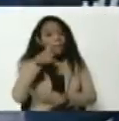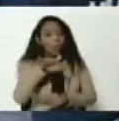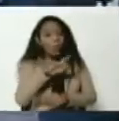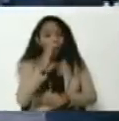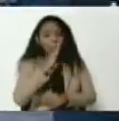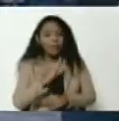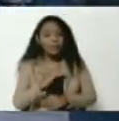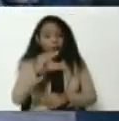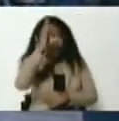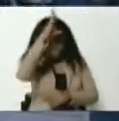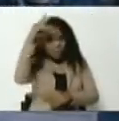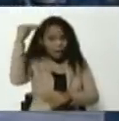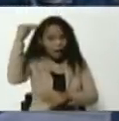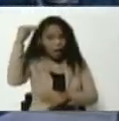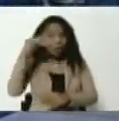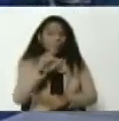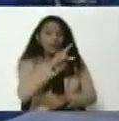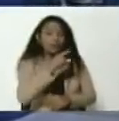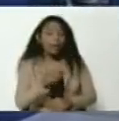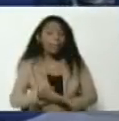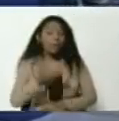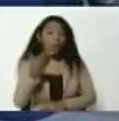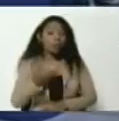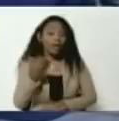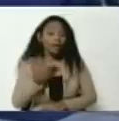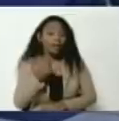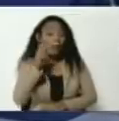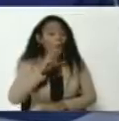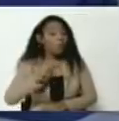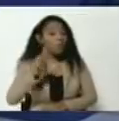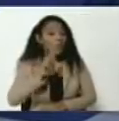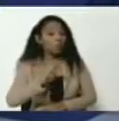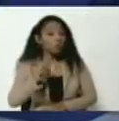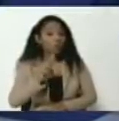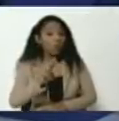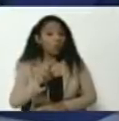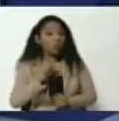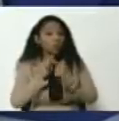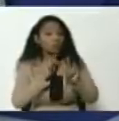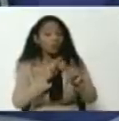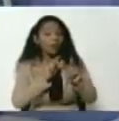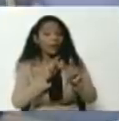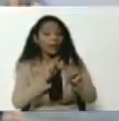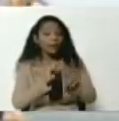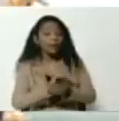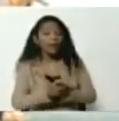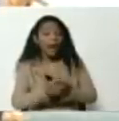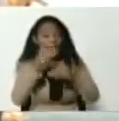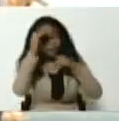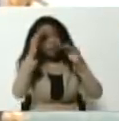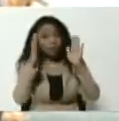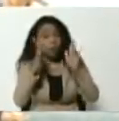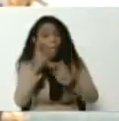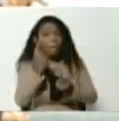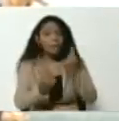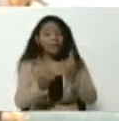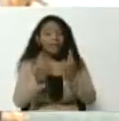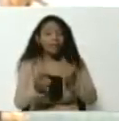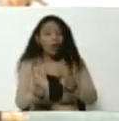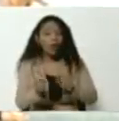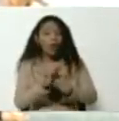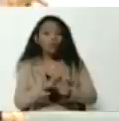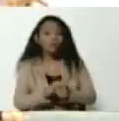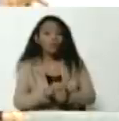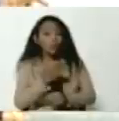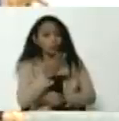era absolutamente indispensable para el uso de para atender a pacientes con COVID. Así